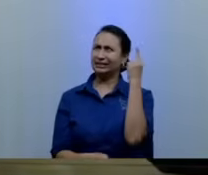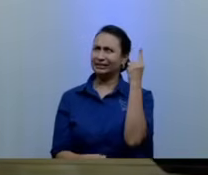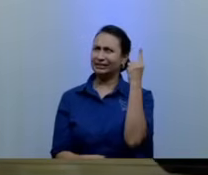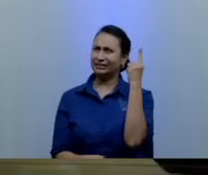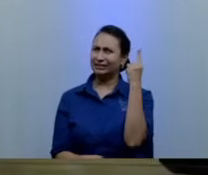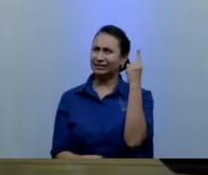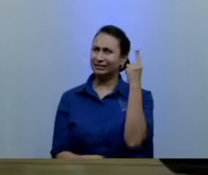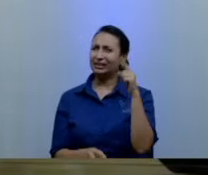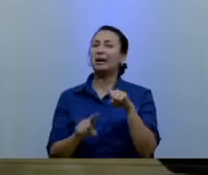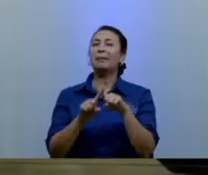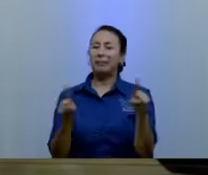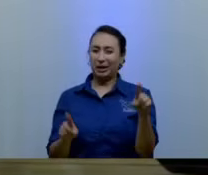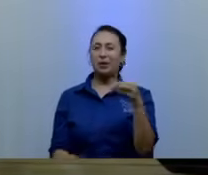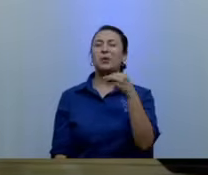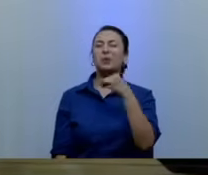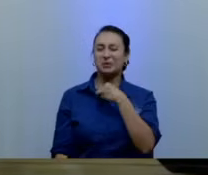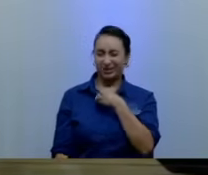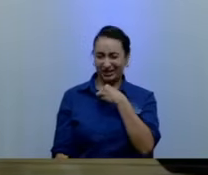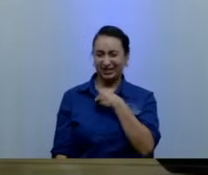Pero la asumimos.